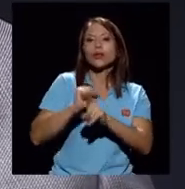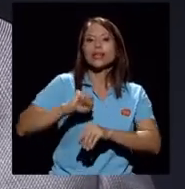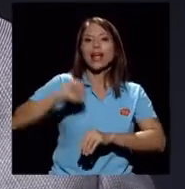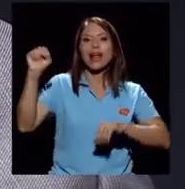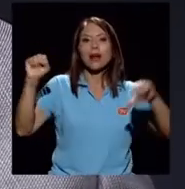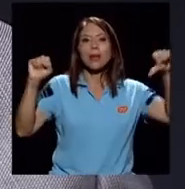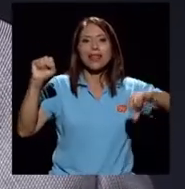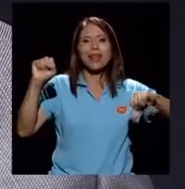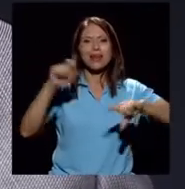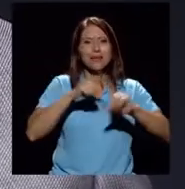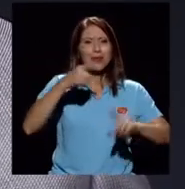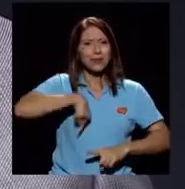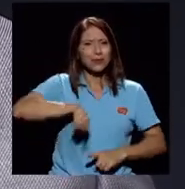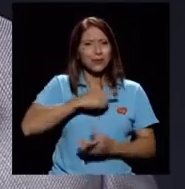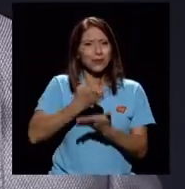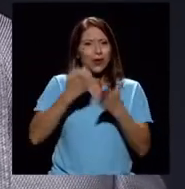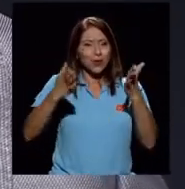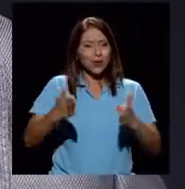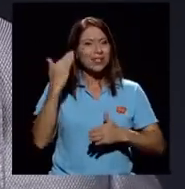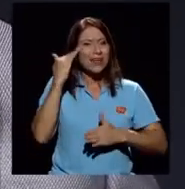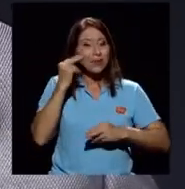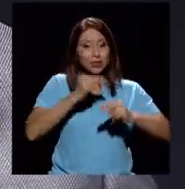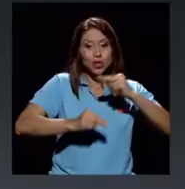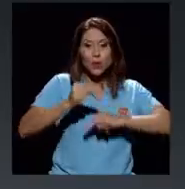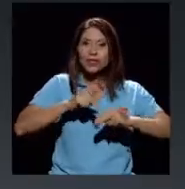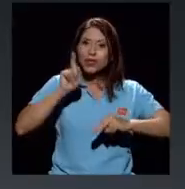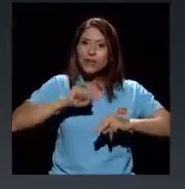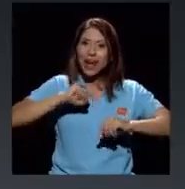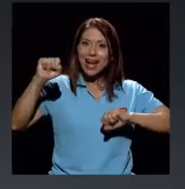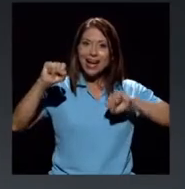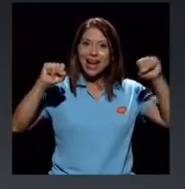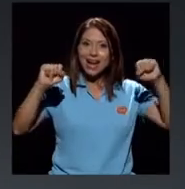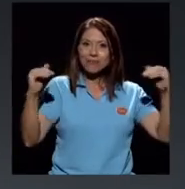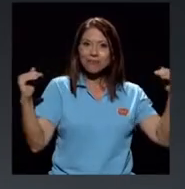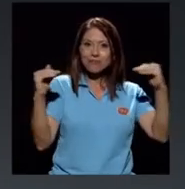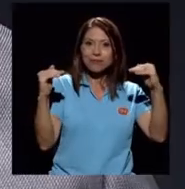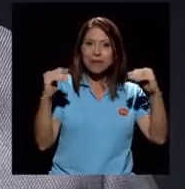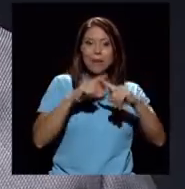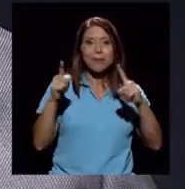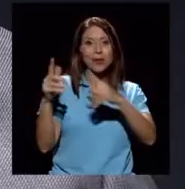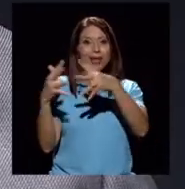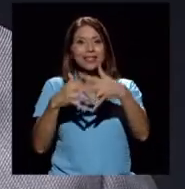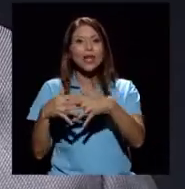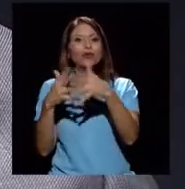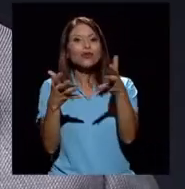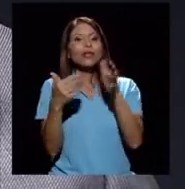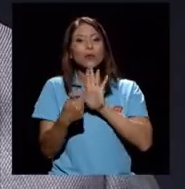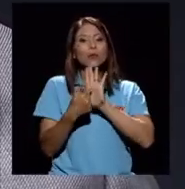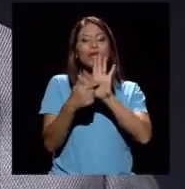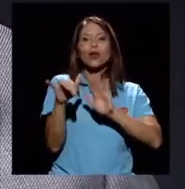mantenemos que en el comercio de ganar-ganar pero eeuu es ganar perder y este